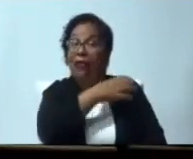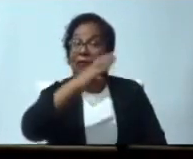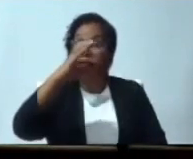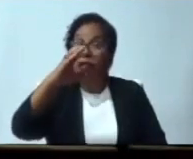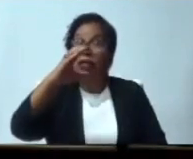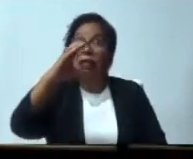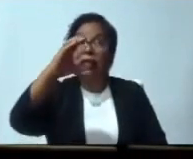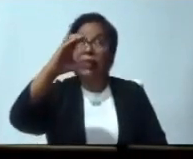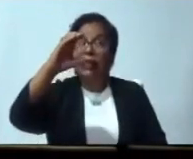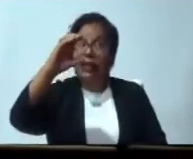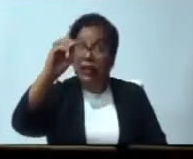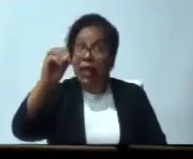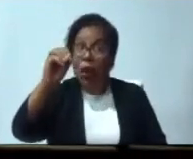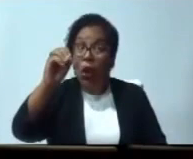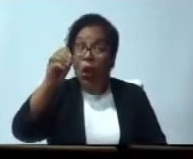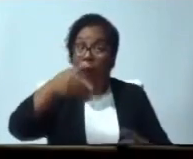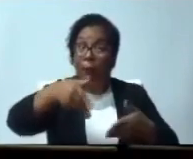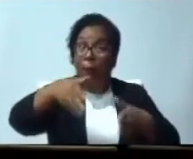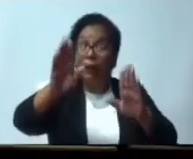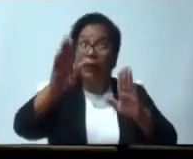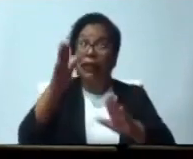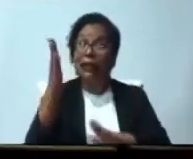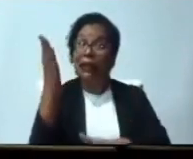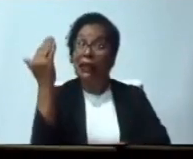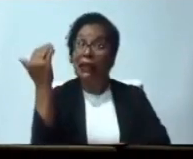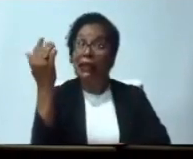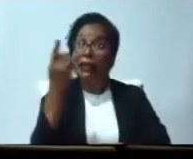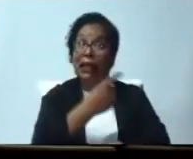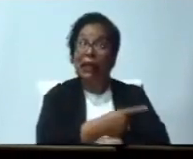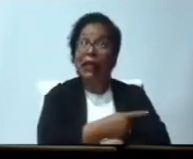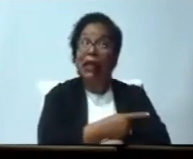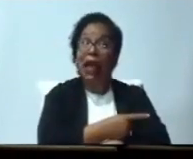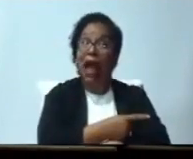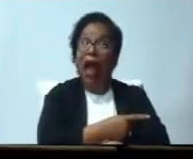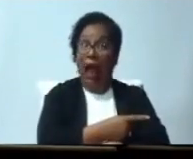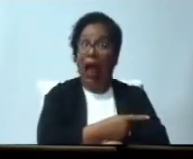una economía estable, los niños no están a gusto de